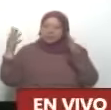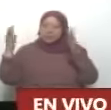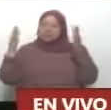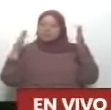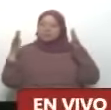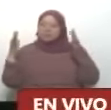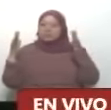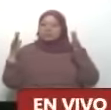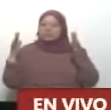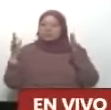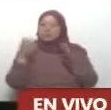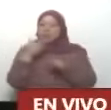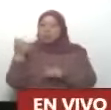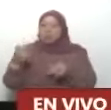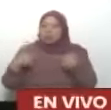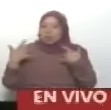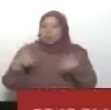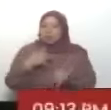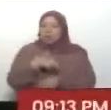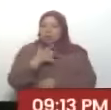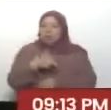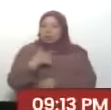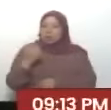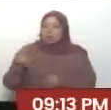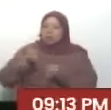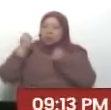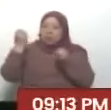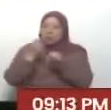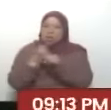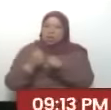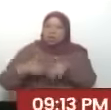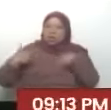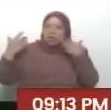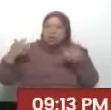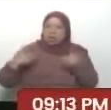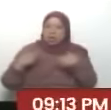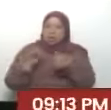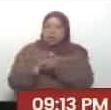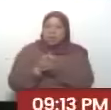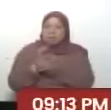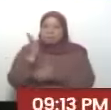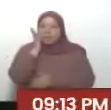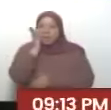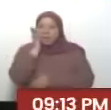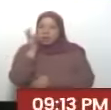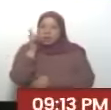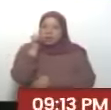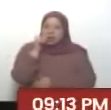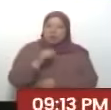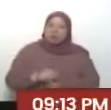Me consta, fueron los más emocionados, los que gritaron, los que celebraron, abrazaron a sus padres, a su madre.